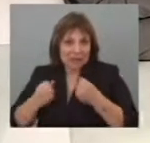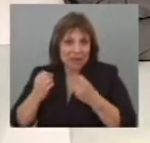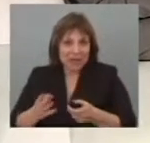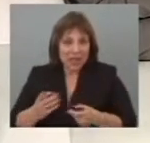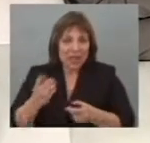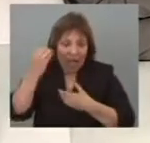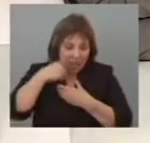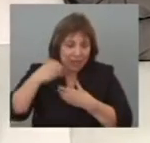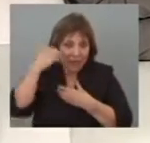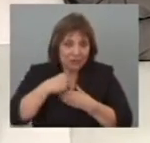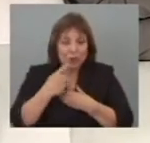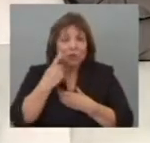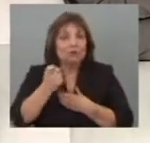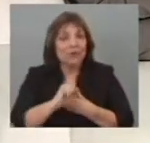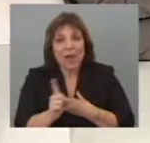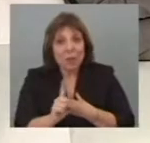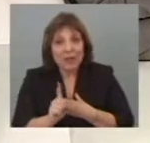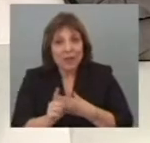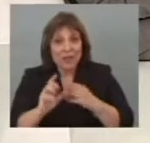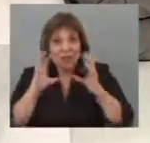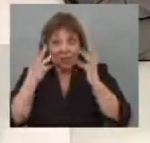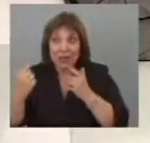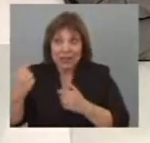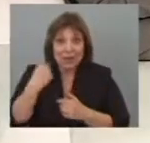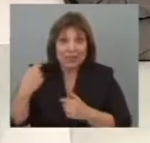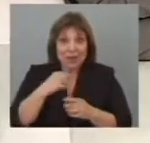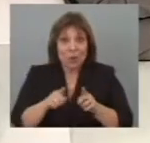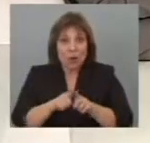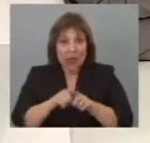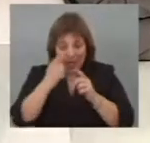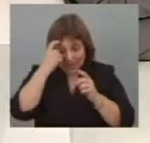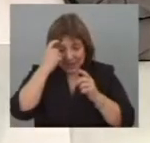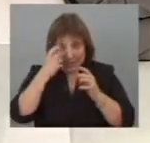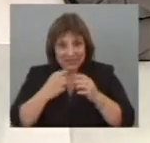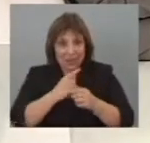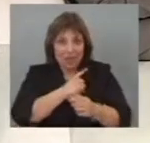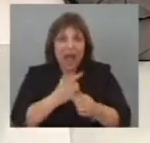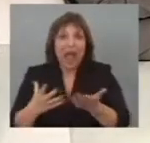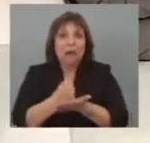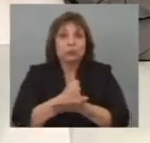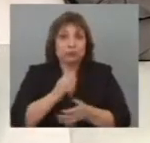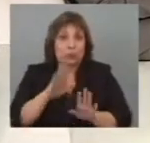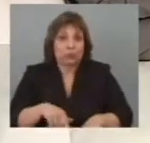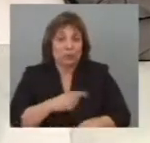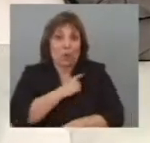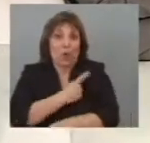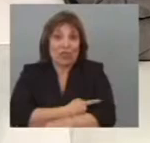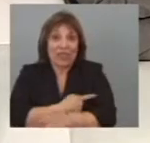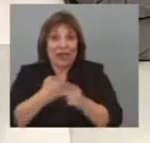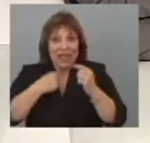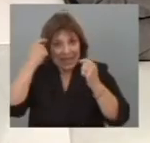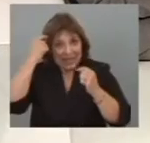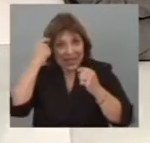porque de alguna forma quien perpetra violencia contra ella genera ese poder, ese abuso de poder donde no le